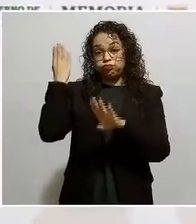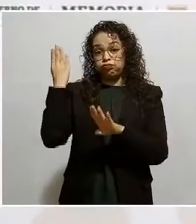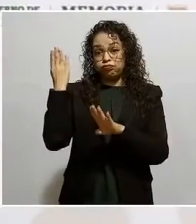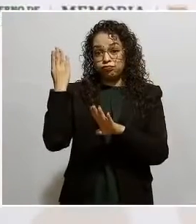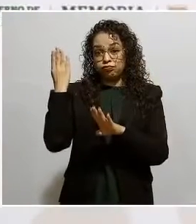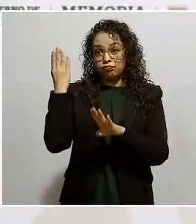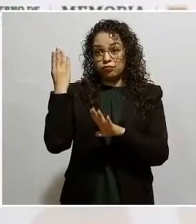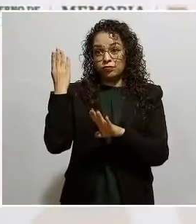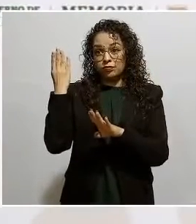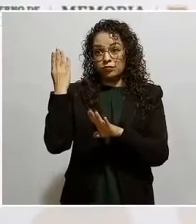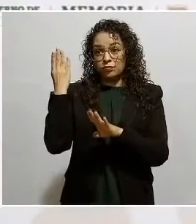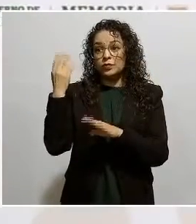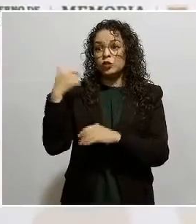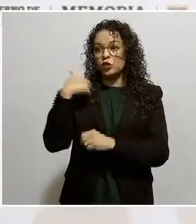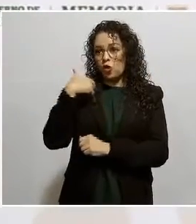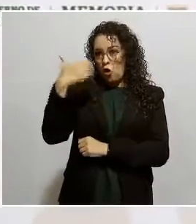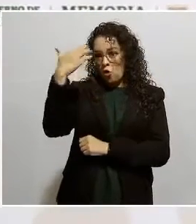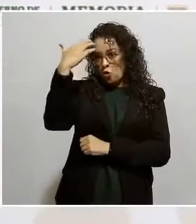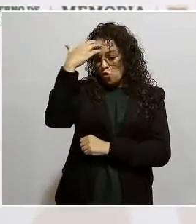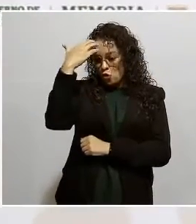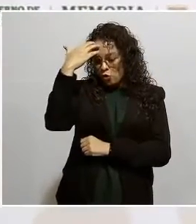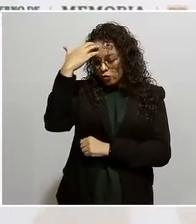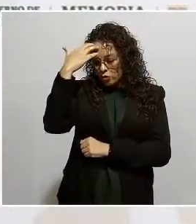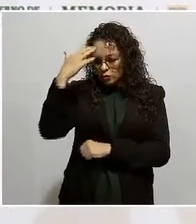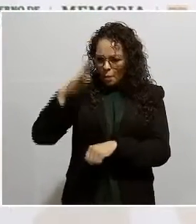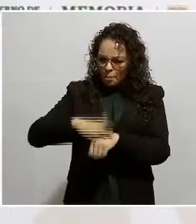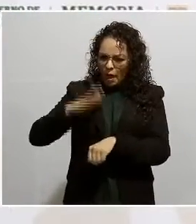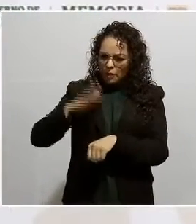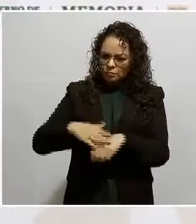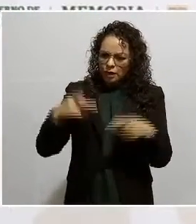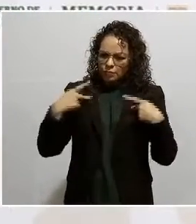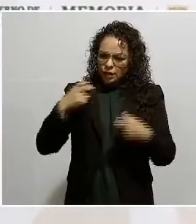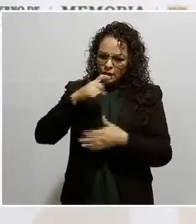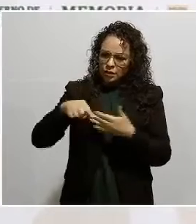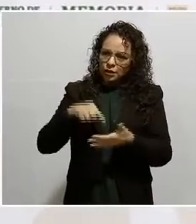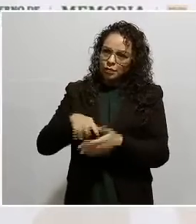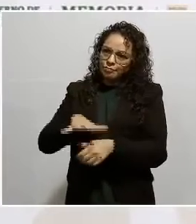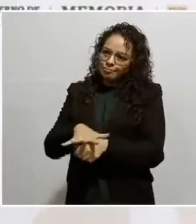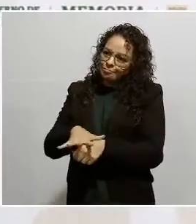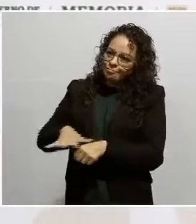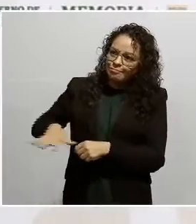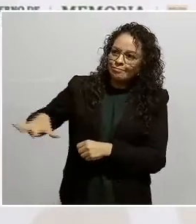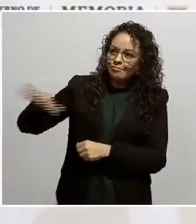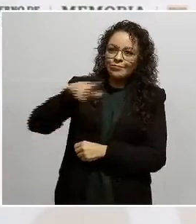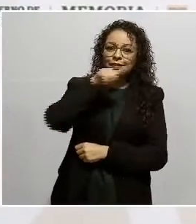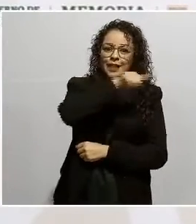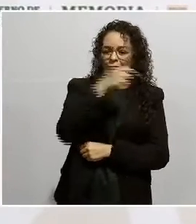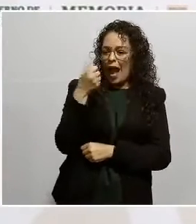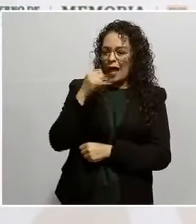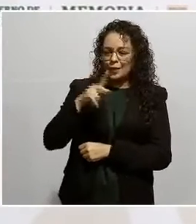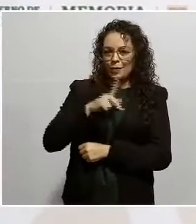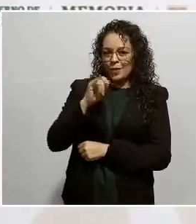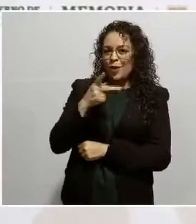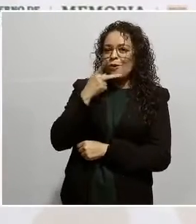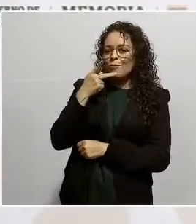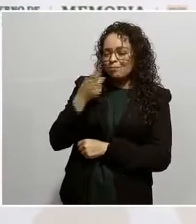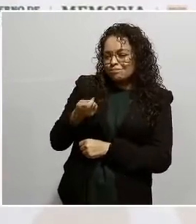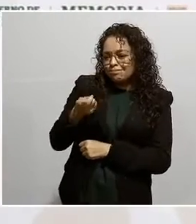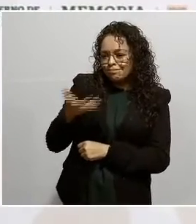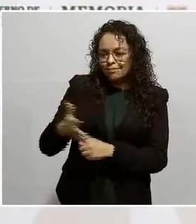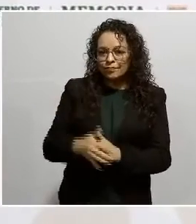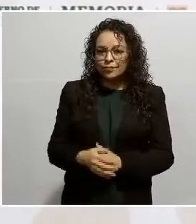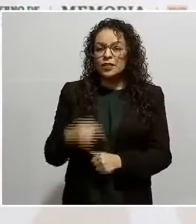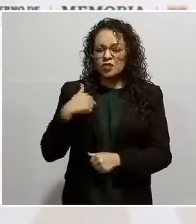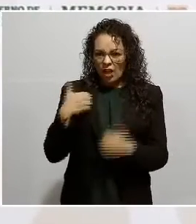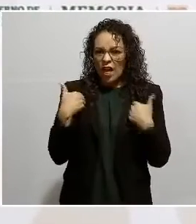Mientras más conozco a los habitantes de esas aguas, como él gustaba llamarlas, más comprendo no solo las